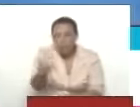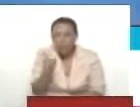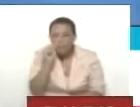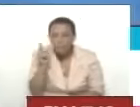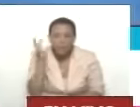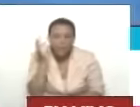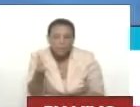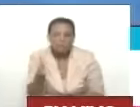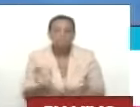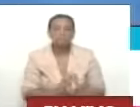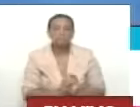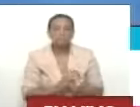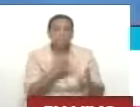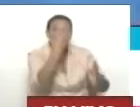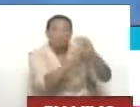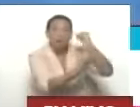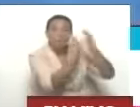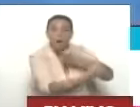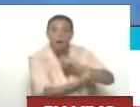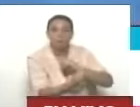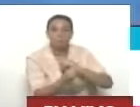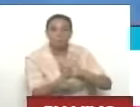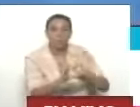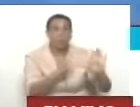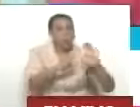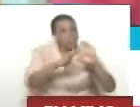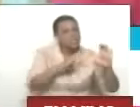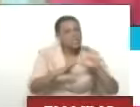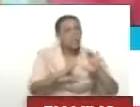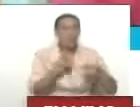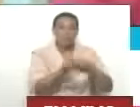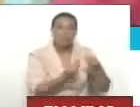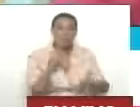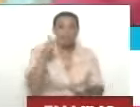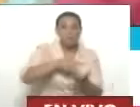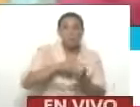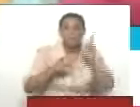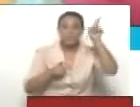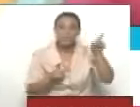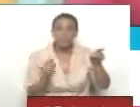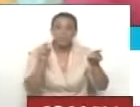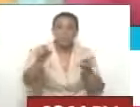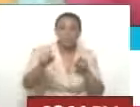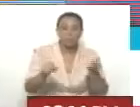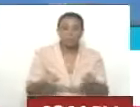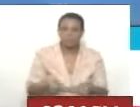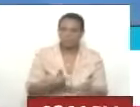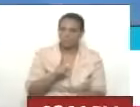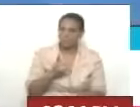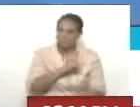Siempre ellos filtraban. Se dio conversación, fue no sé quién.